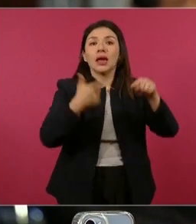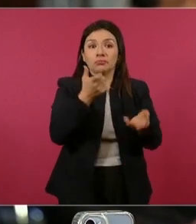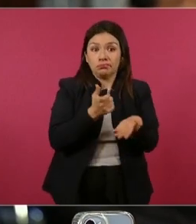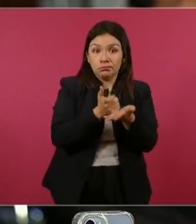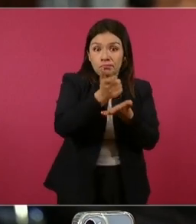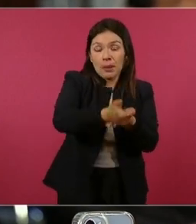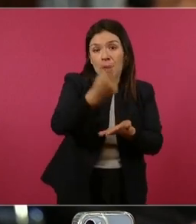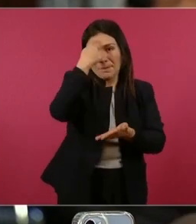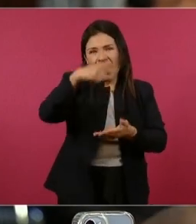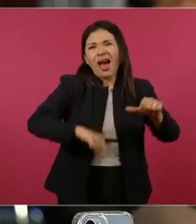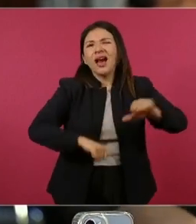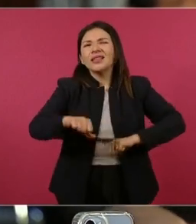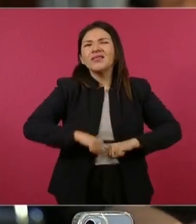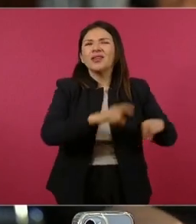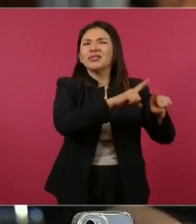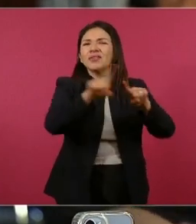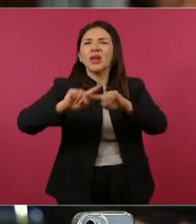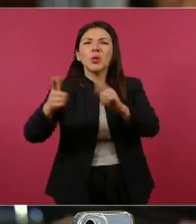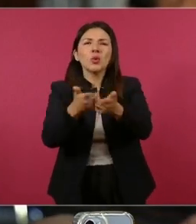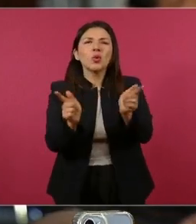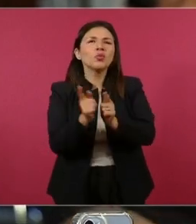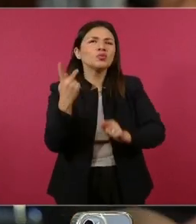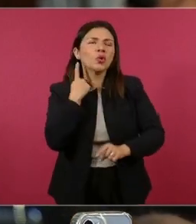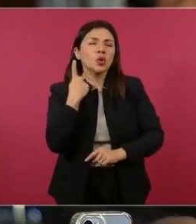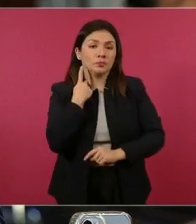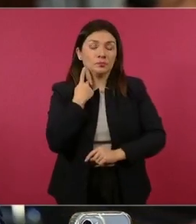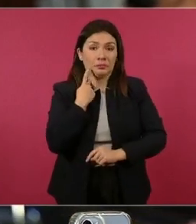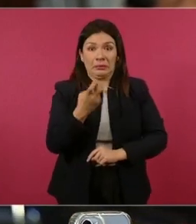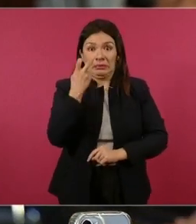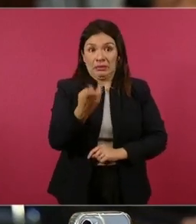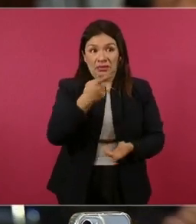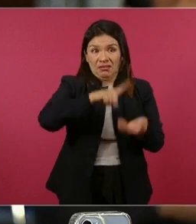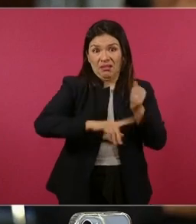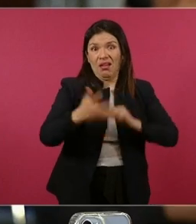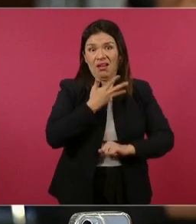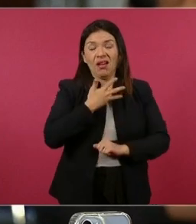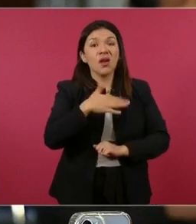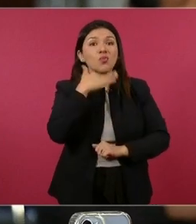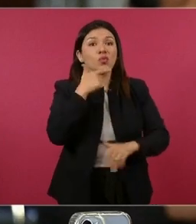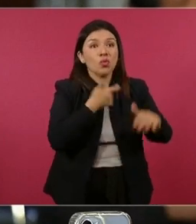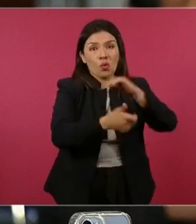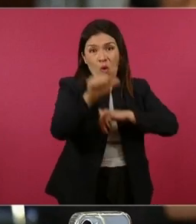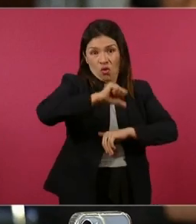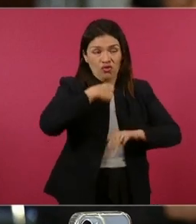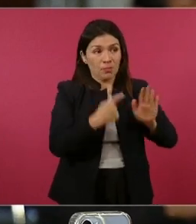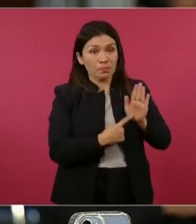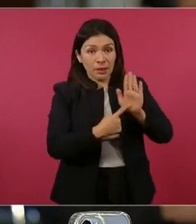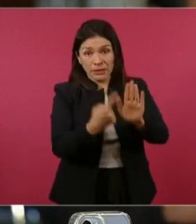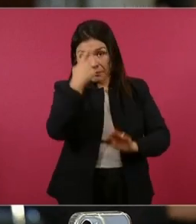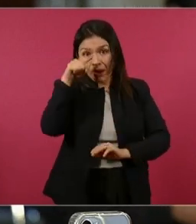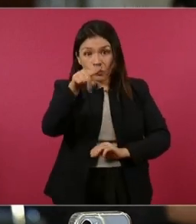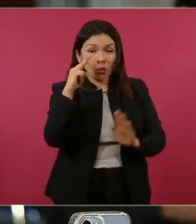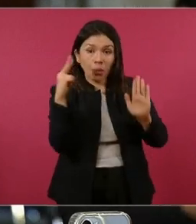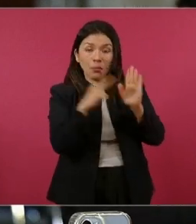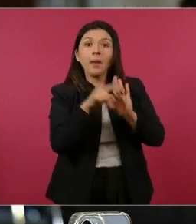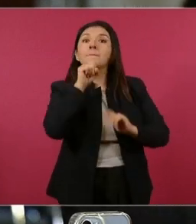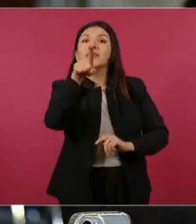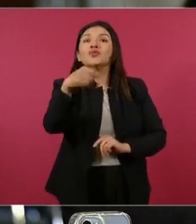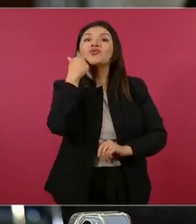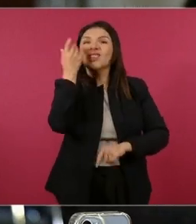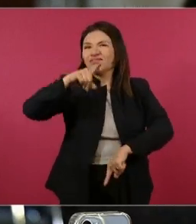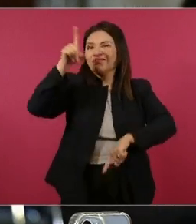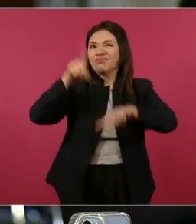para actividades partidistas específicas. Este caso de corrupción que le voy a presentar el día de hoy va relacionado a lo que usted